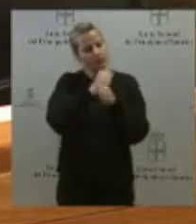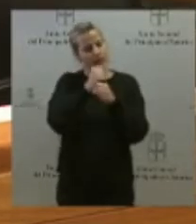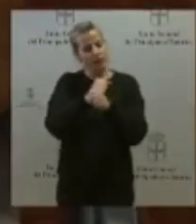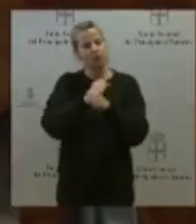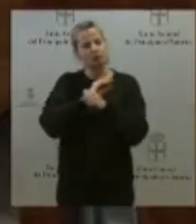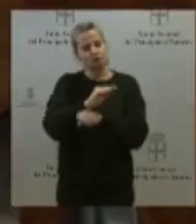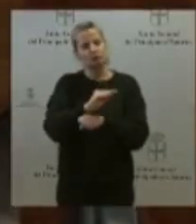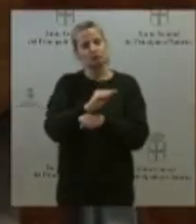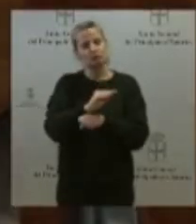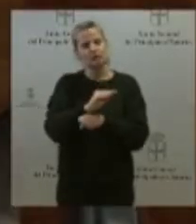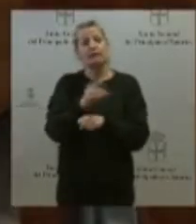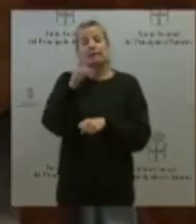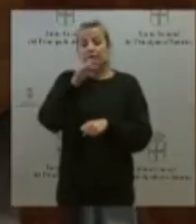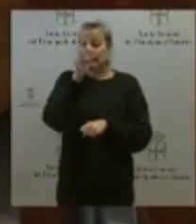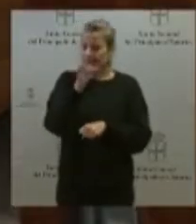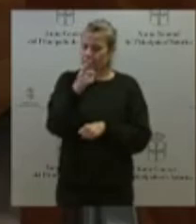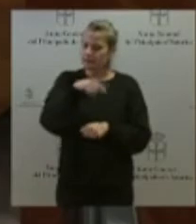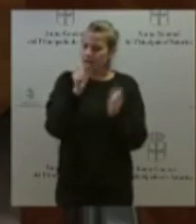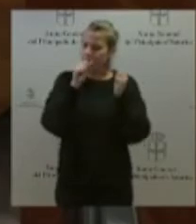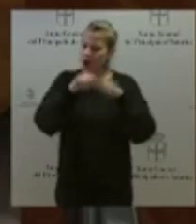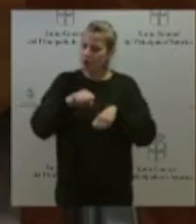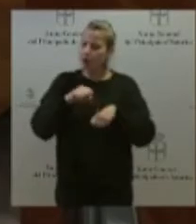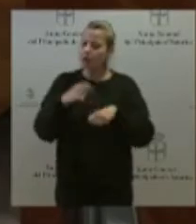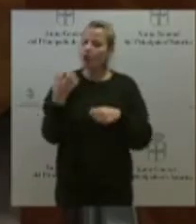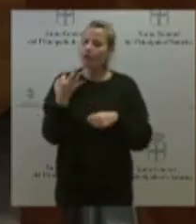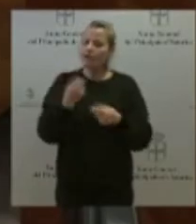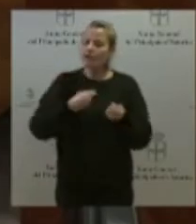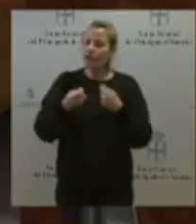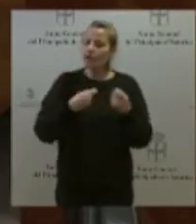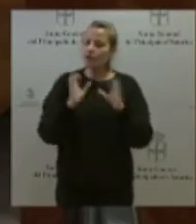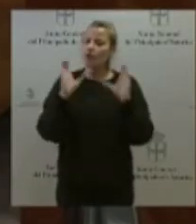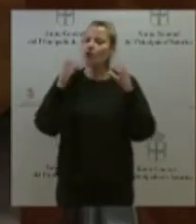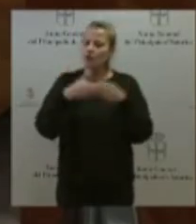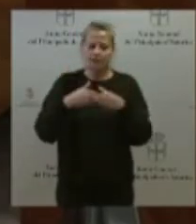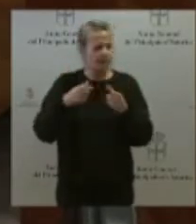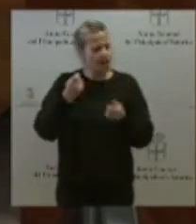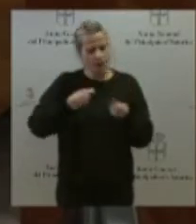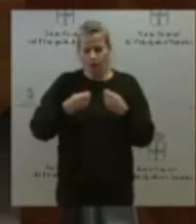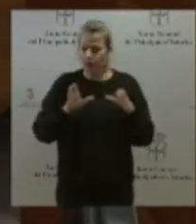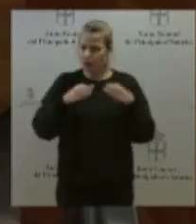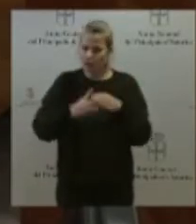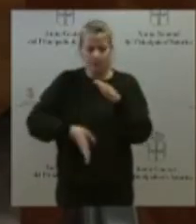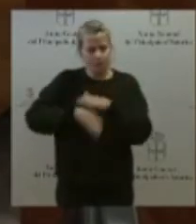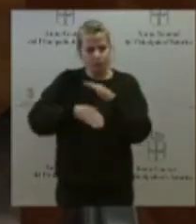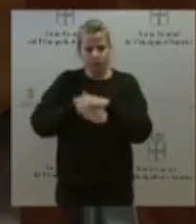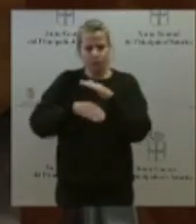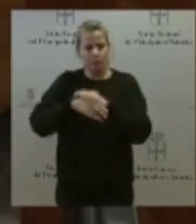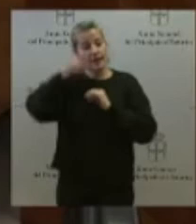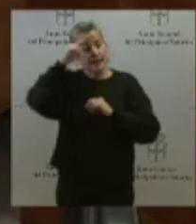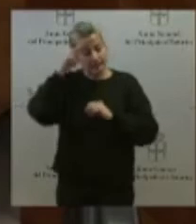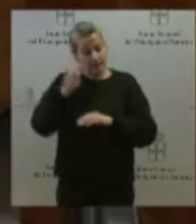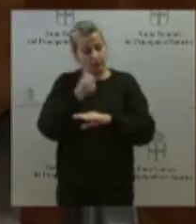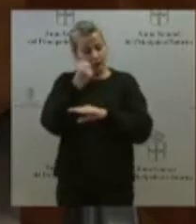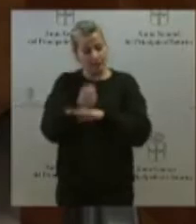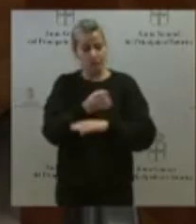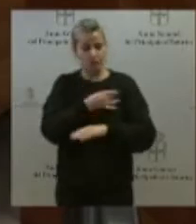ser negociación colectiva, negociación colectiva, negociación colectiva, respeto y apoyo a la labor de las organizaciones sindicales, como no puede ser de otra manera, y que en la